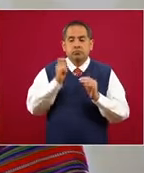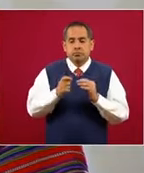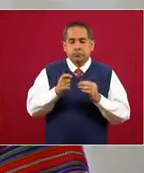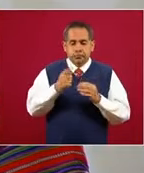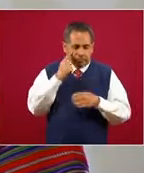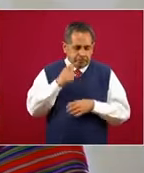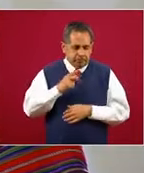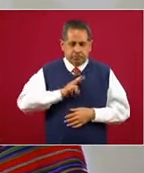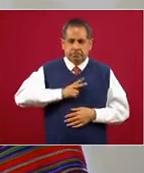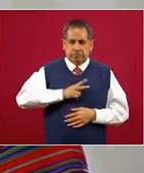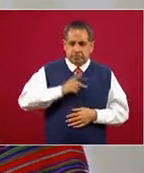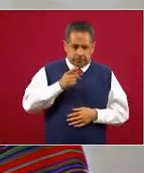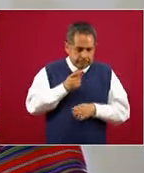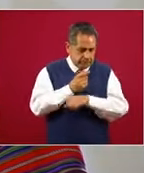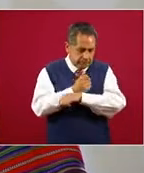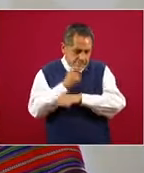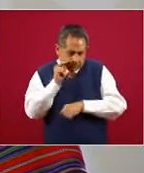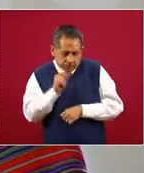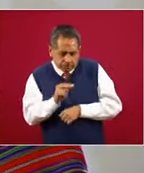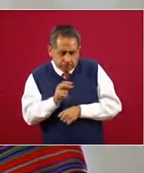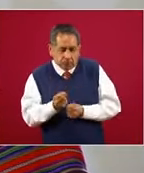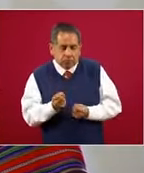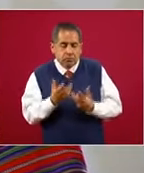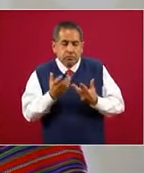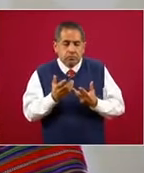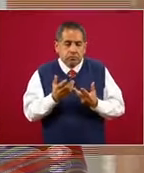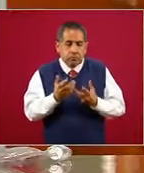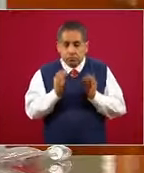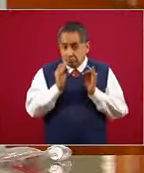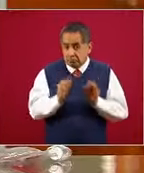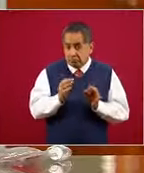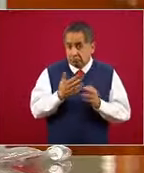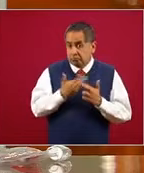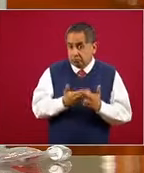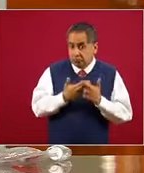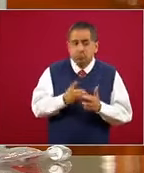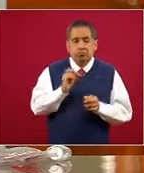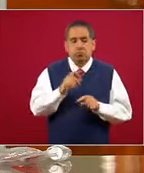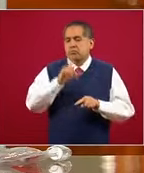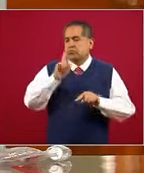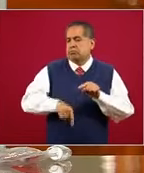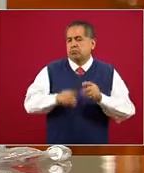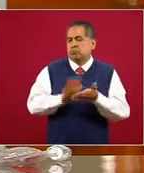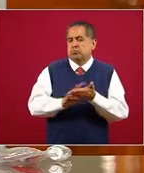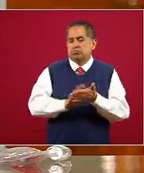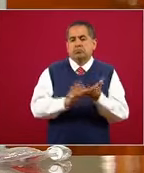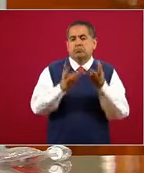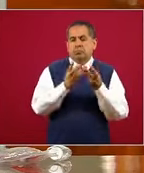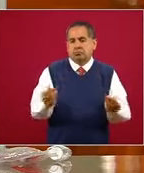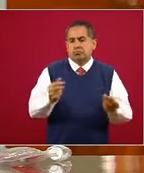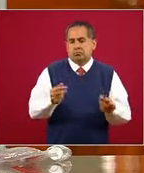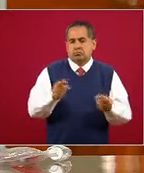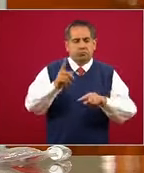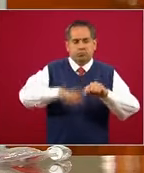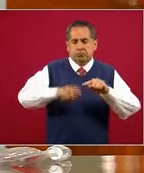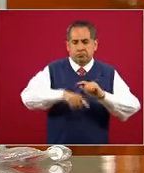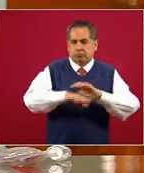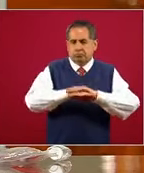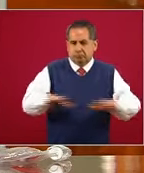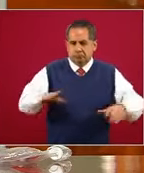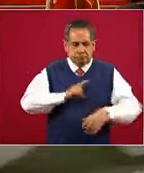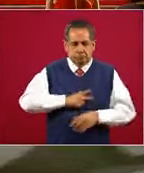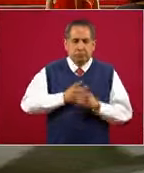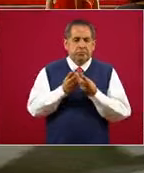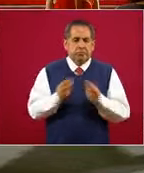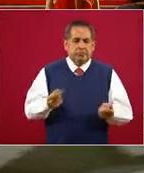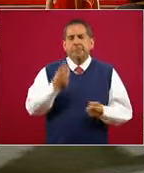una carga viral, y esta carga viral lo que nos va a indicar es que ya no se encuentre este material genético del virus,